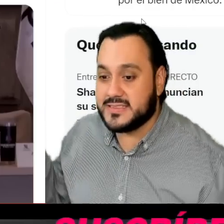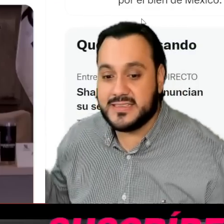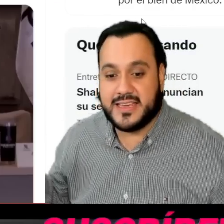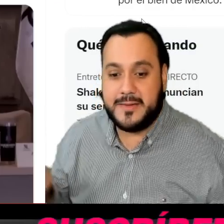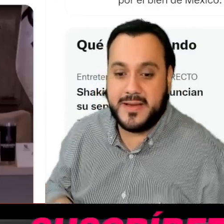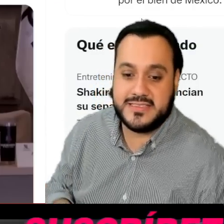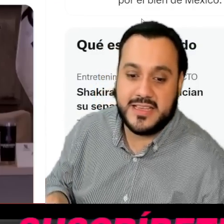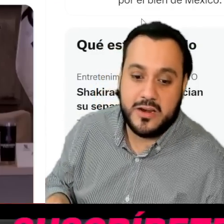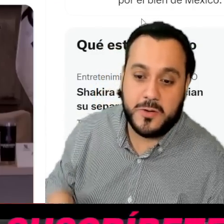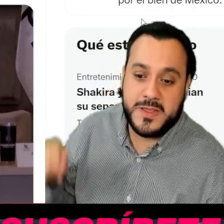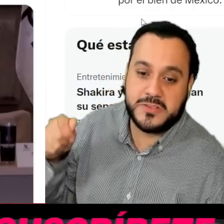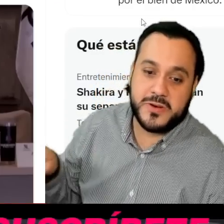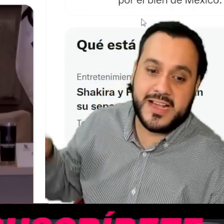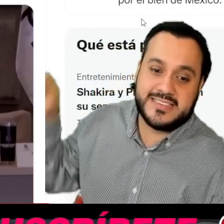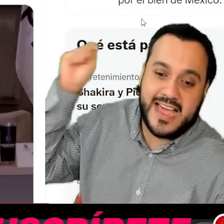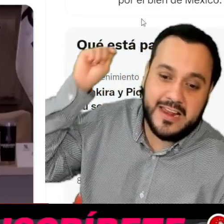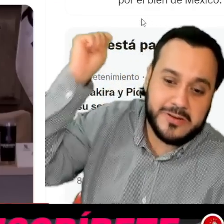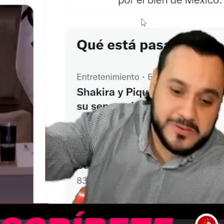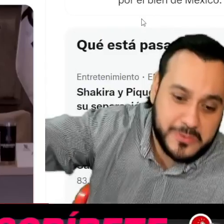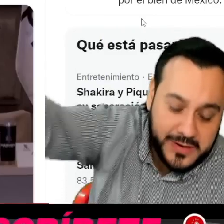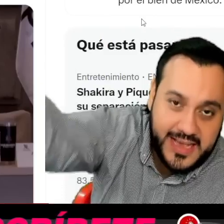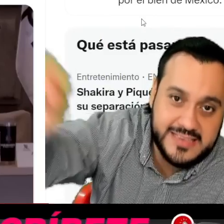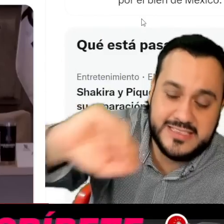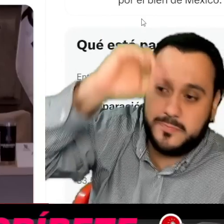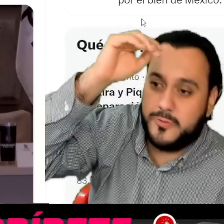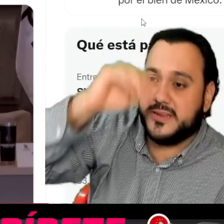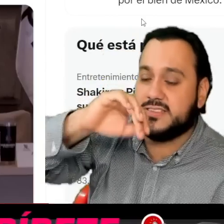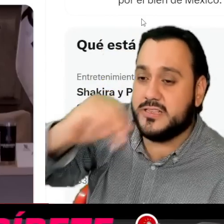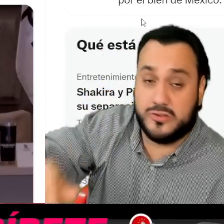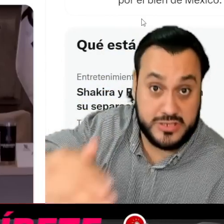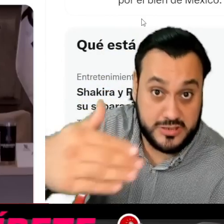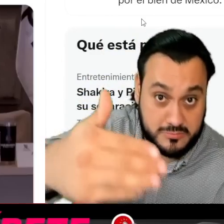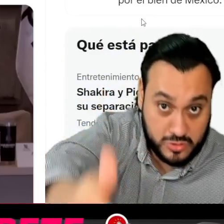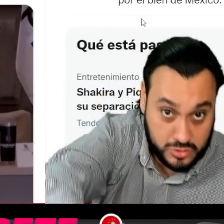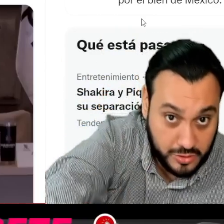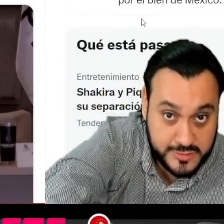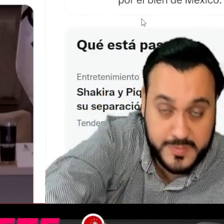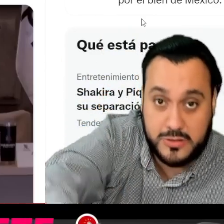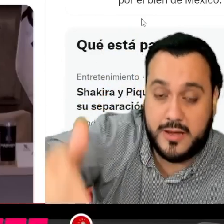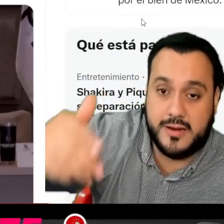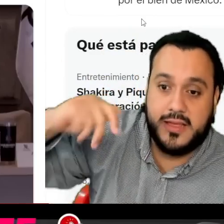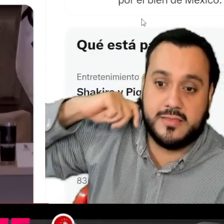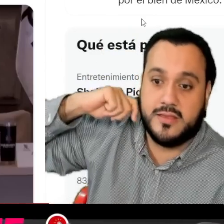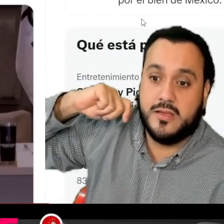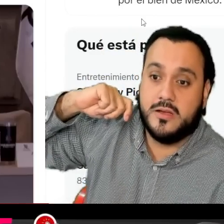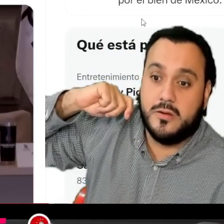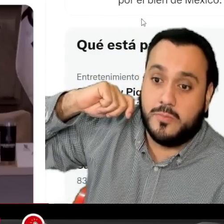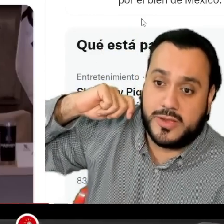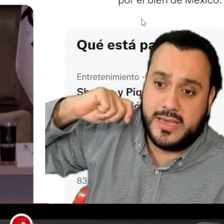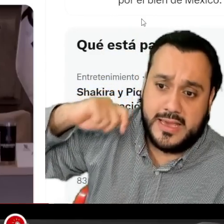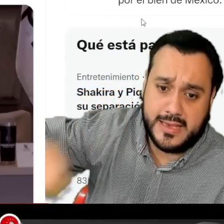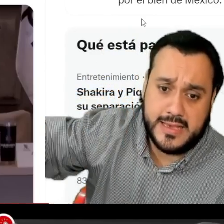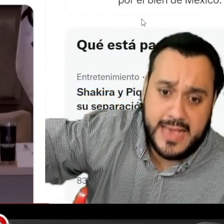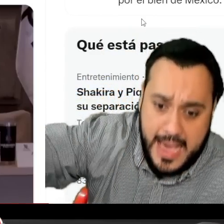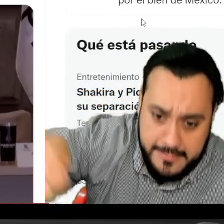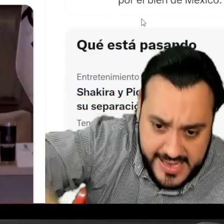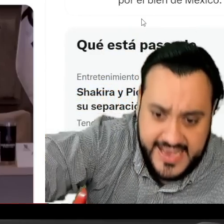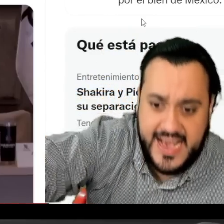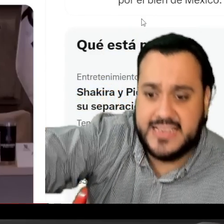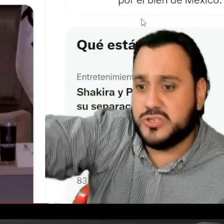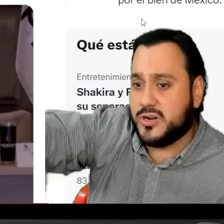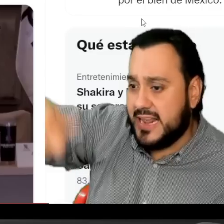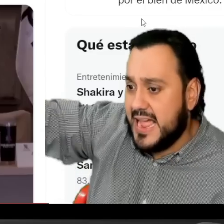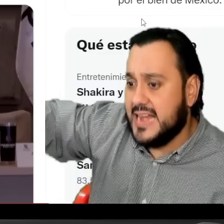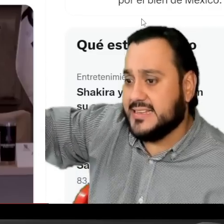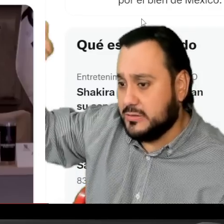más que hay más los niños con cáncer a los niños con cáncer pobrecitos y con todo respeto la verdad porque habrán